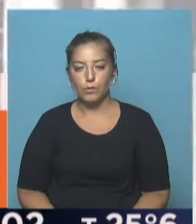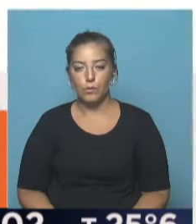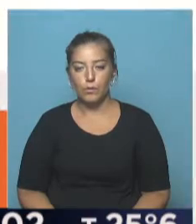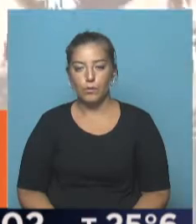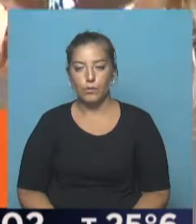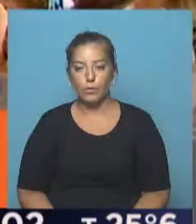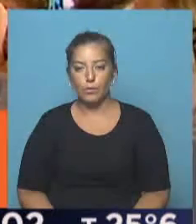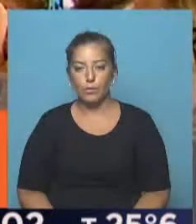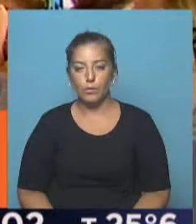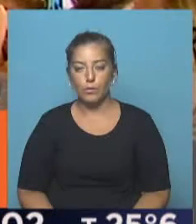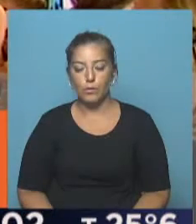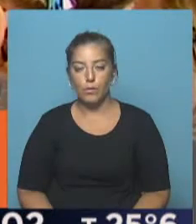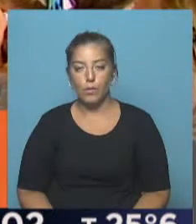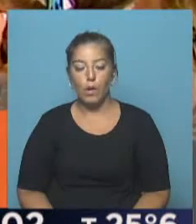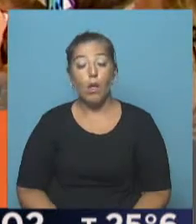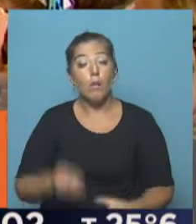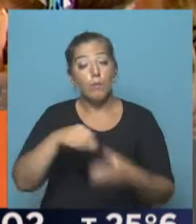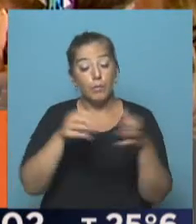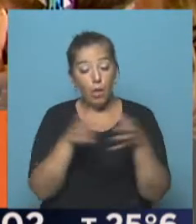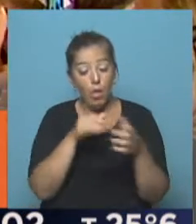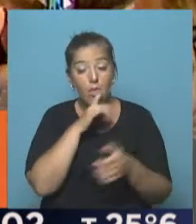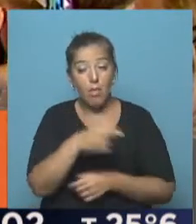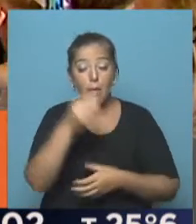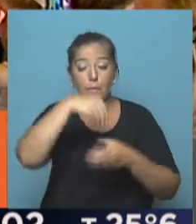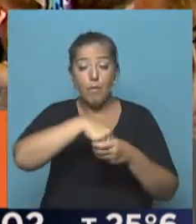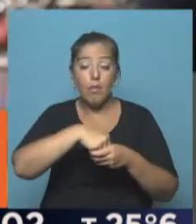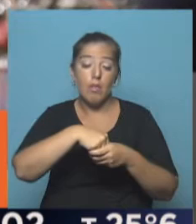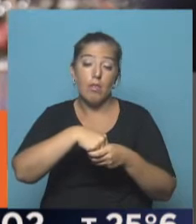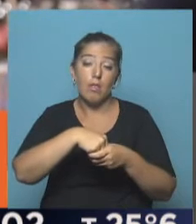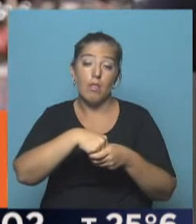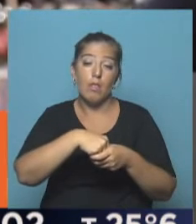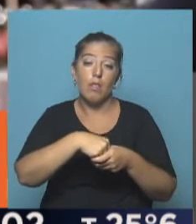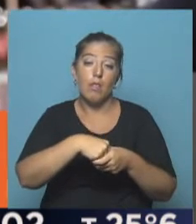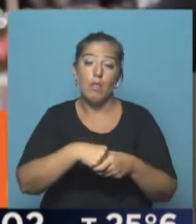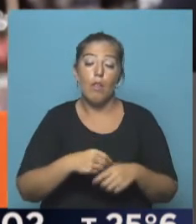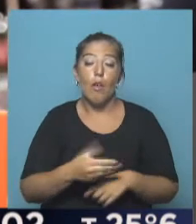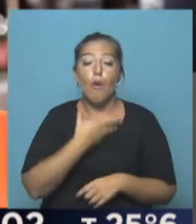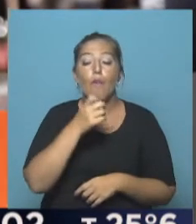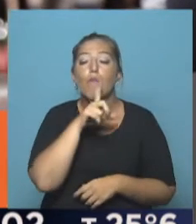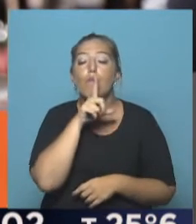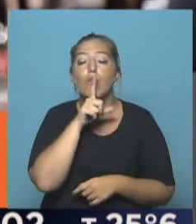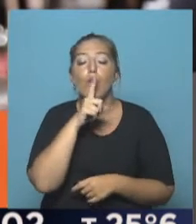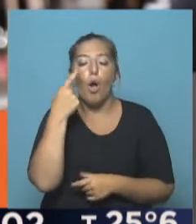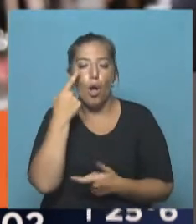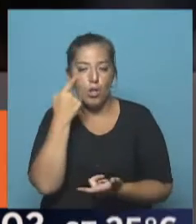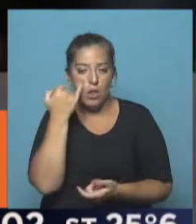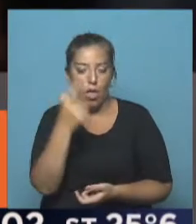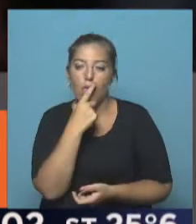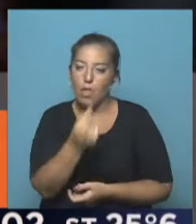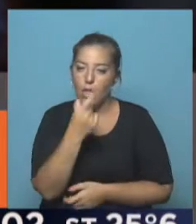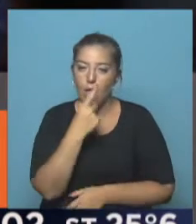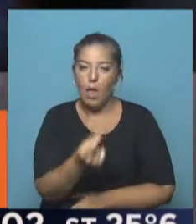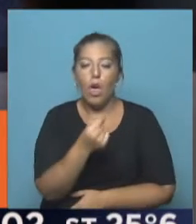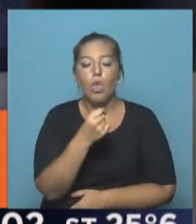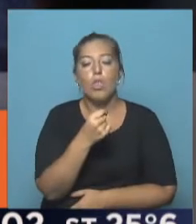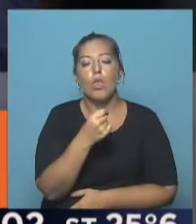ship. Entre los integrantes del entorno de Trump involucrados se encuentra Paul Manafort, un conocido y cuestionado lobista que estuvo a